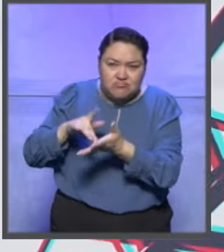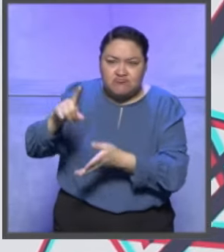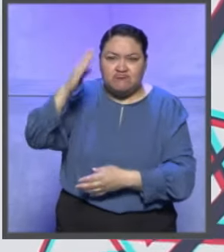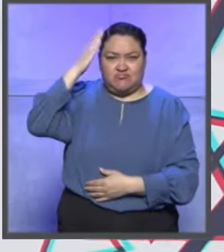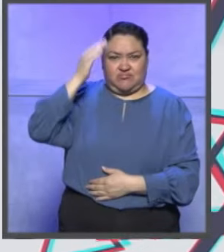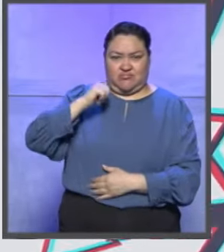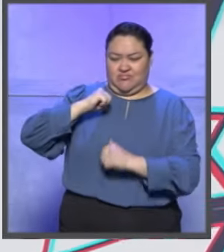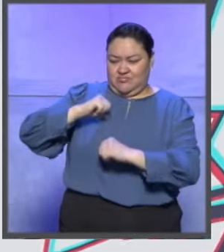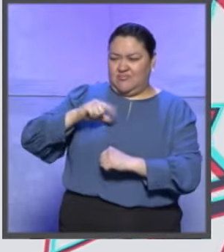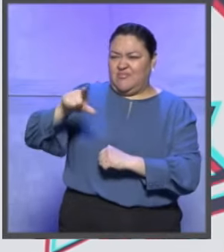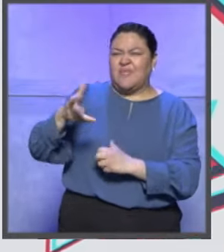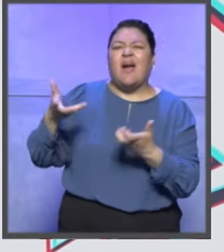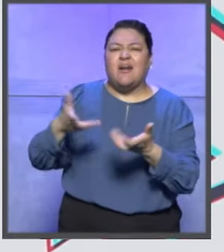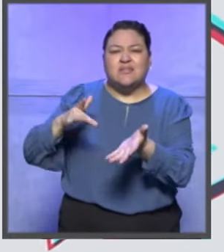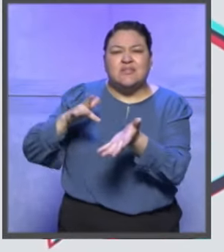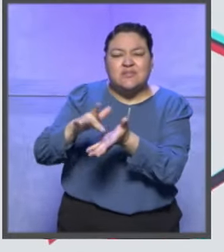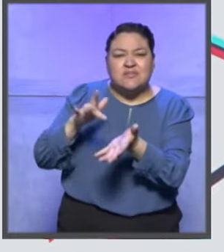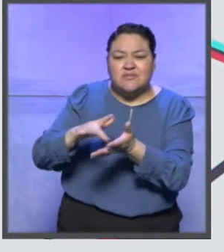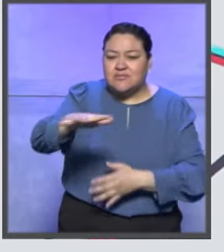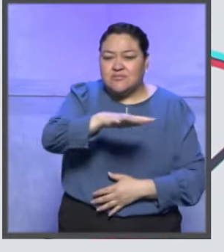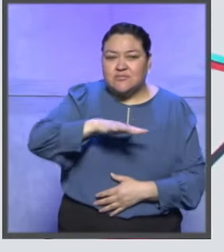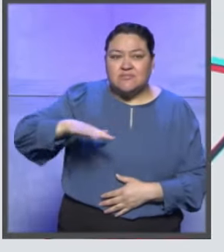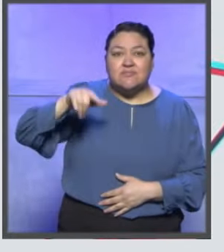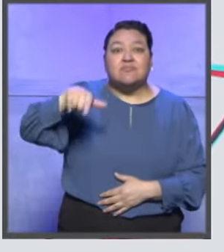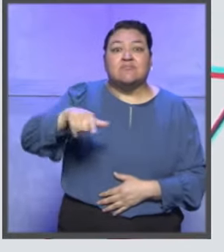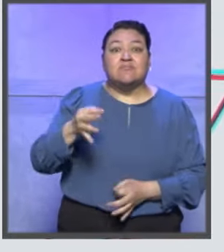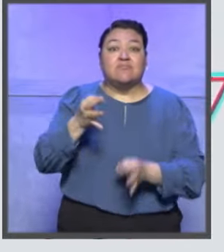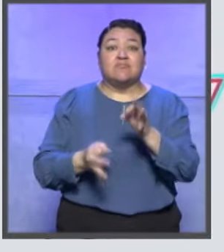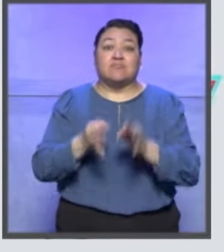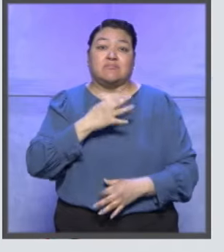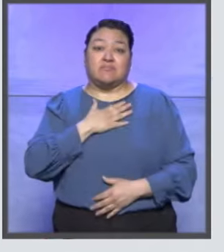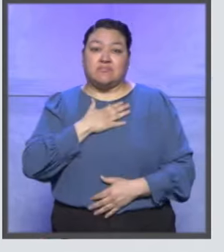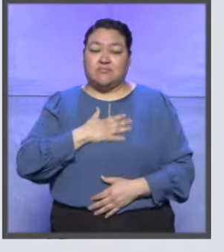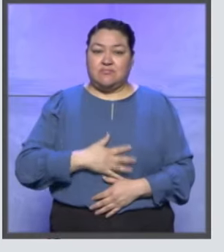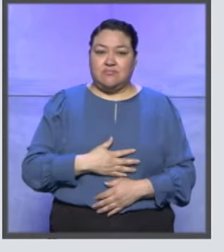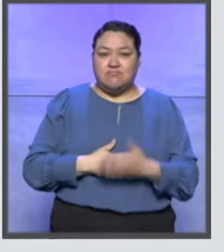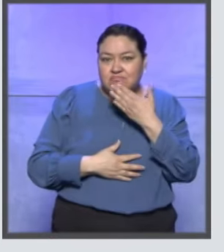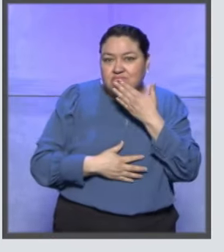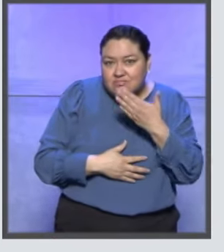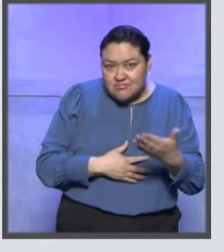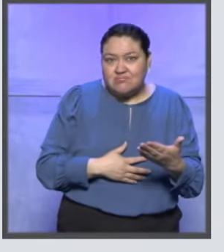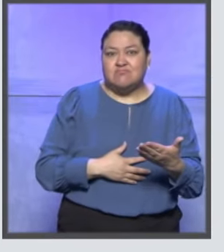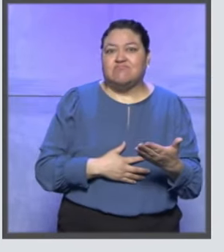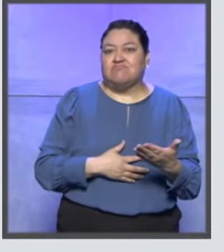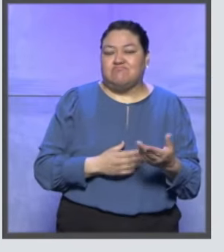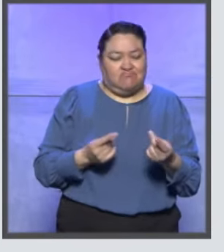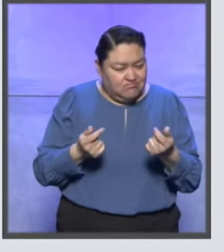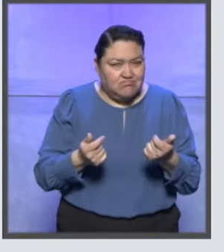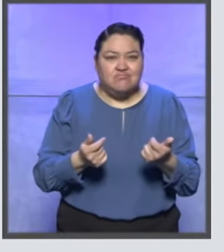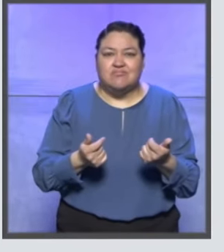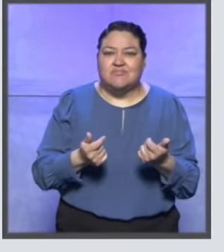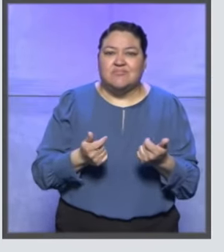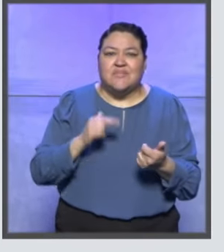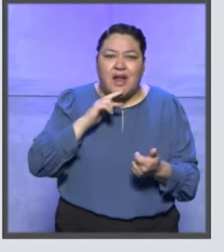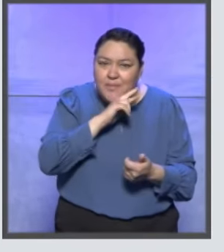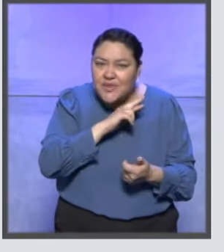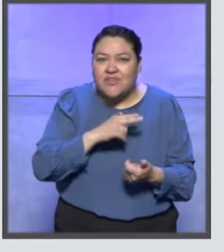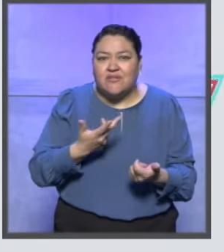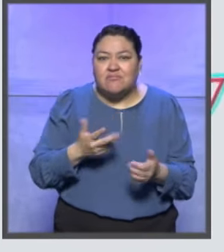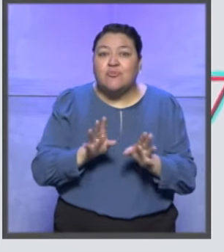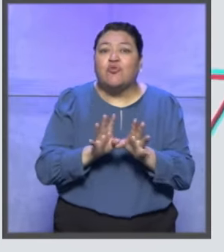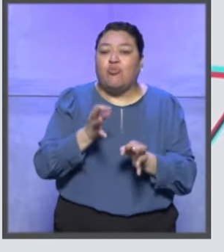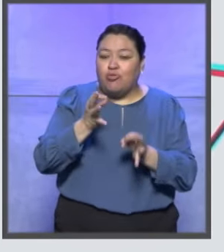una justicia, como se dice siempre, expedita, una justicia que siempre, estoy hablando de la justicia